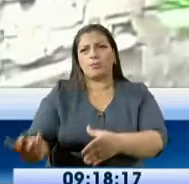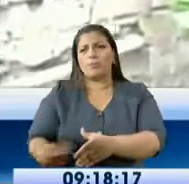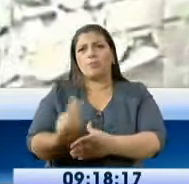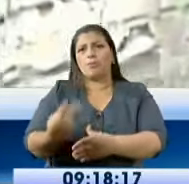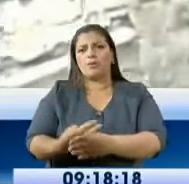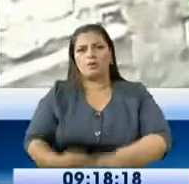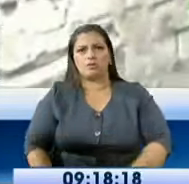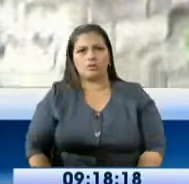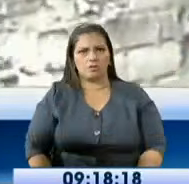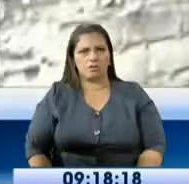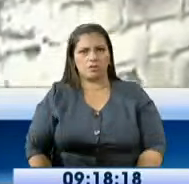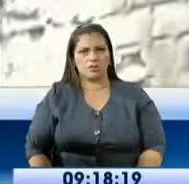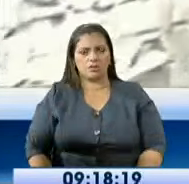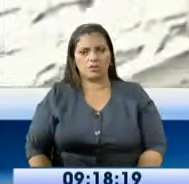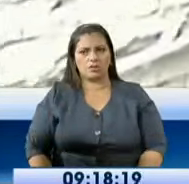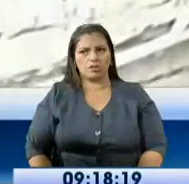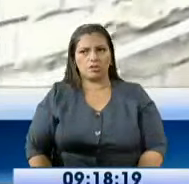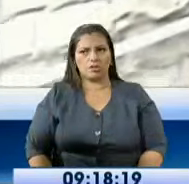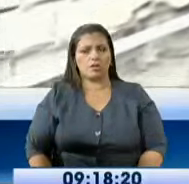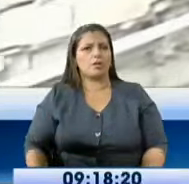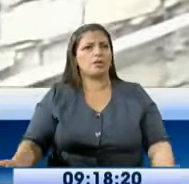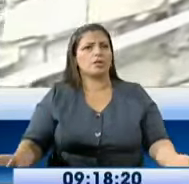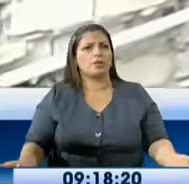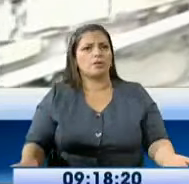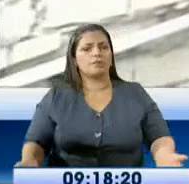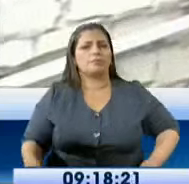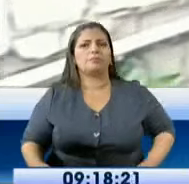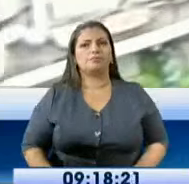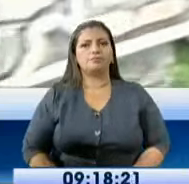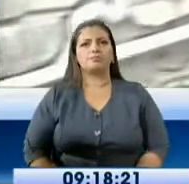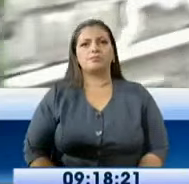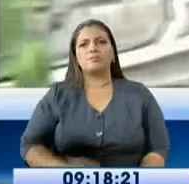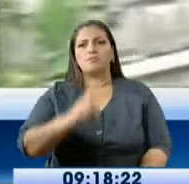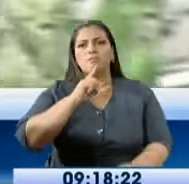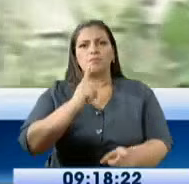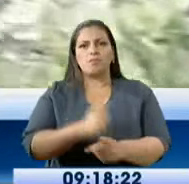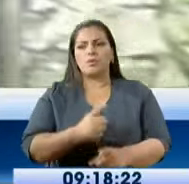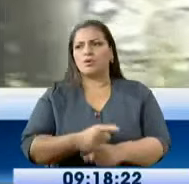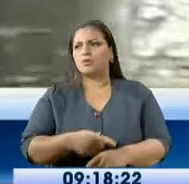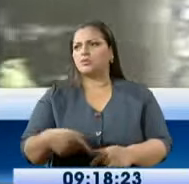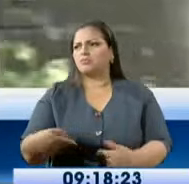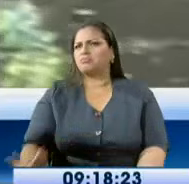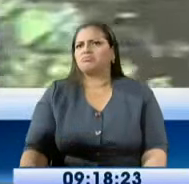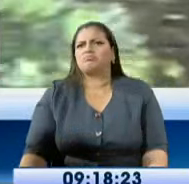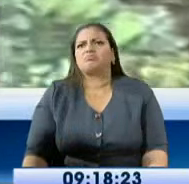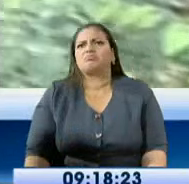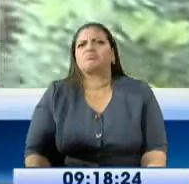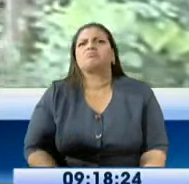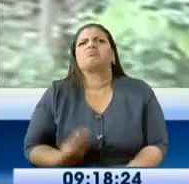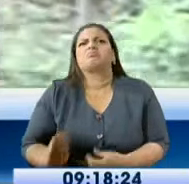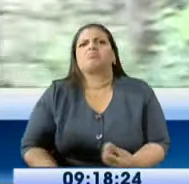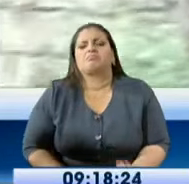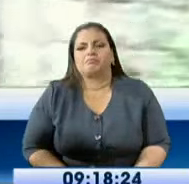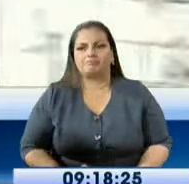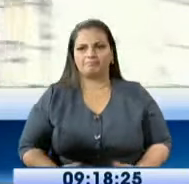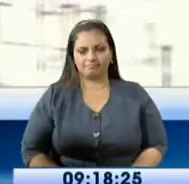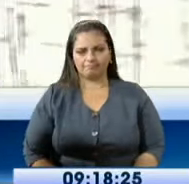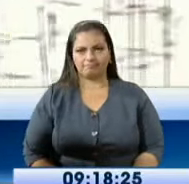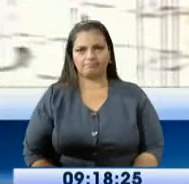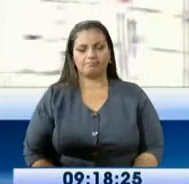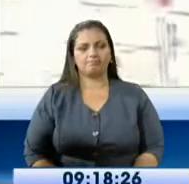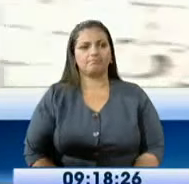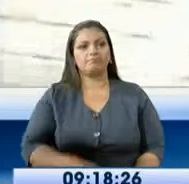de los compañeros del sector, de los dirigentes del sector. Es por eso que no se ha podido hacer nada en este lugar. En todo caso, yo aquí veo, él es el